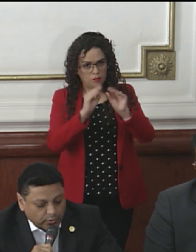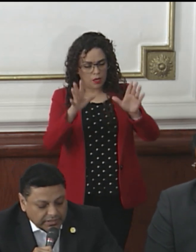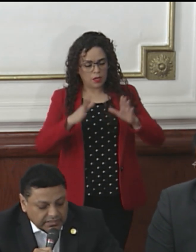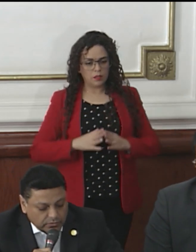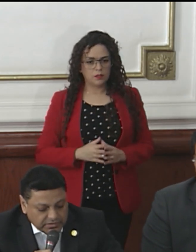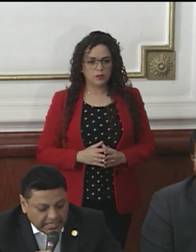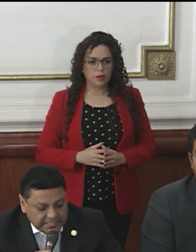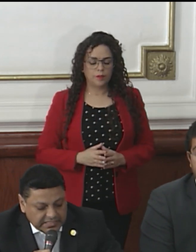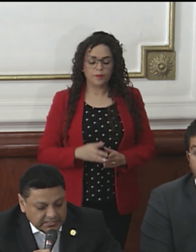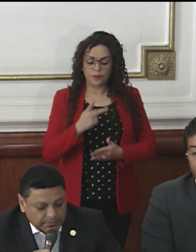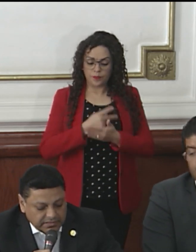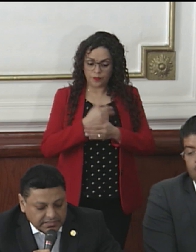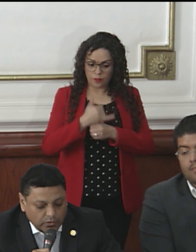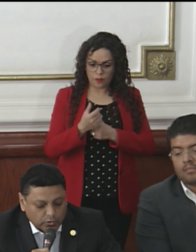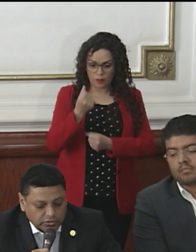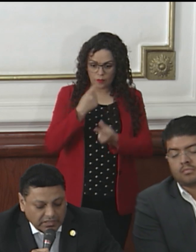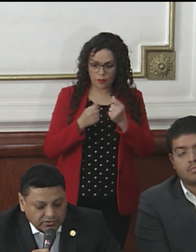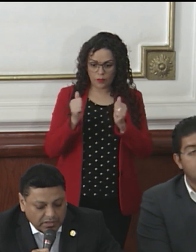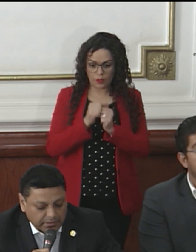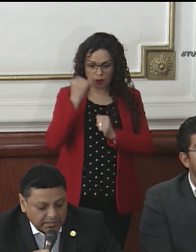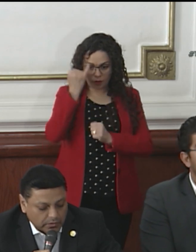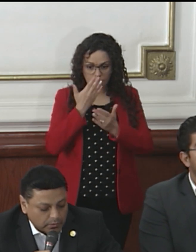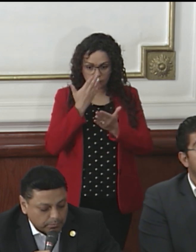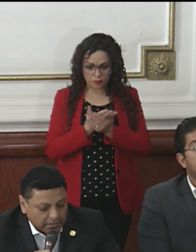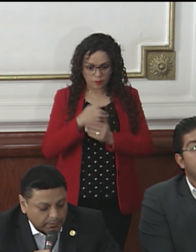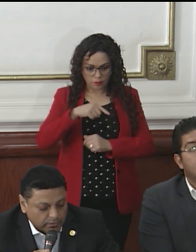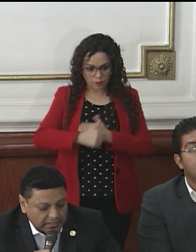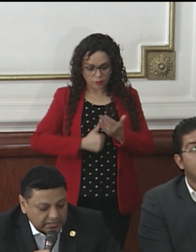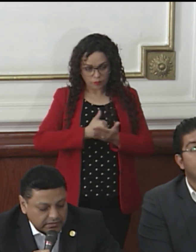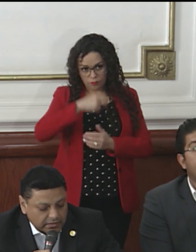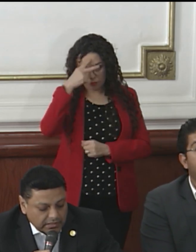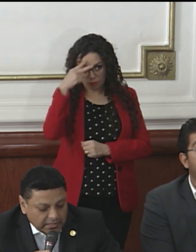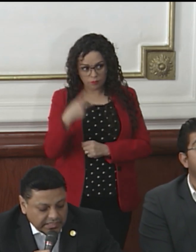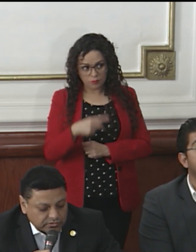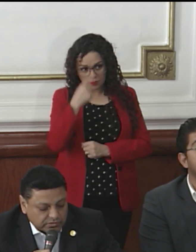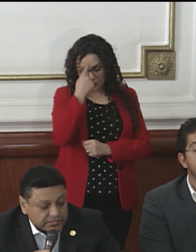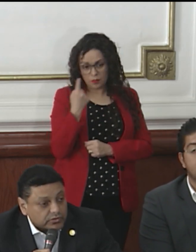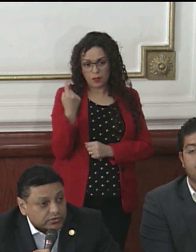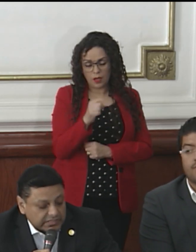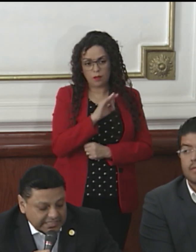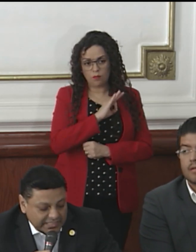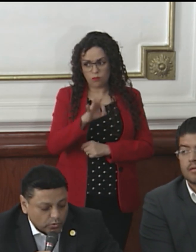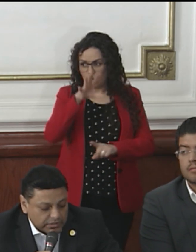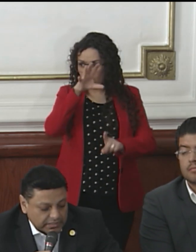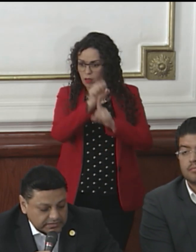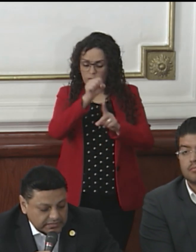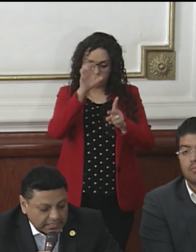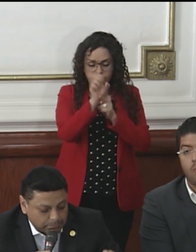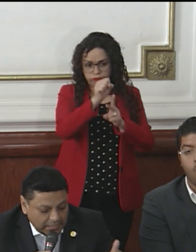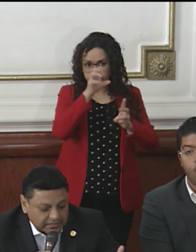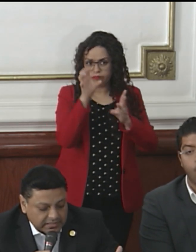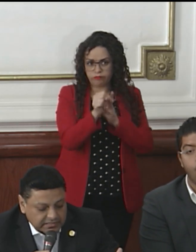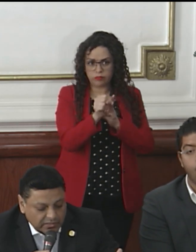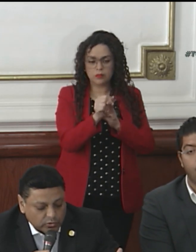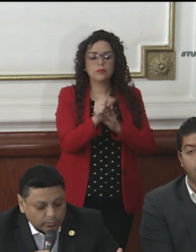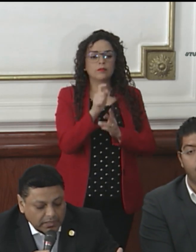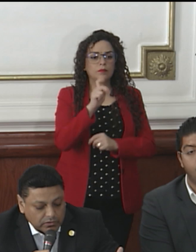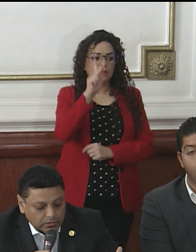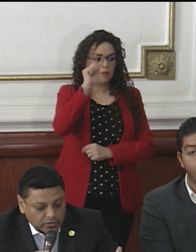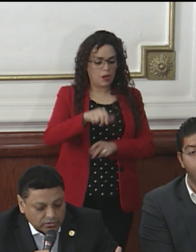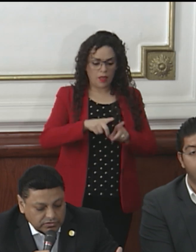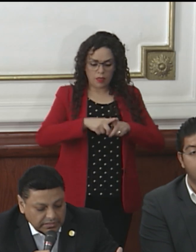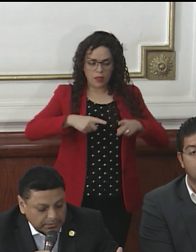Algunos proyectos e iniciativas en curso de la Ciudad de México para abordar estos retos incluyen el Plan de Desarrollo